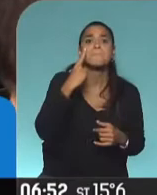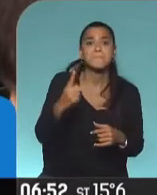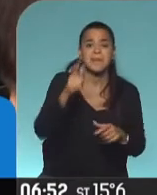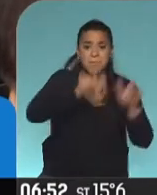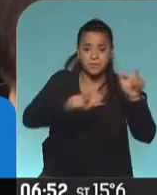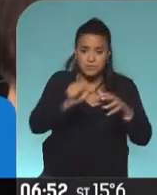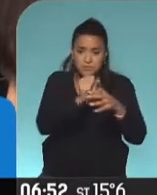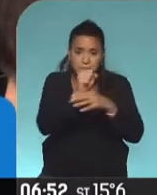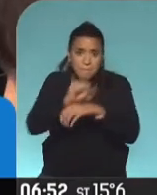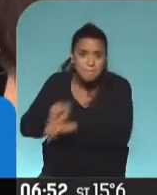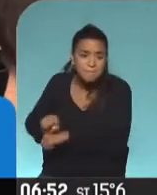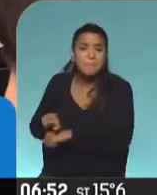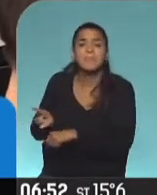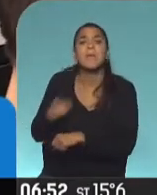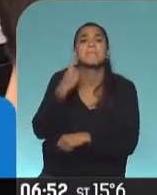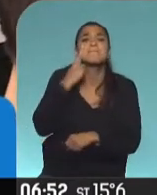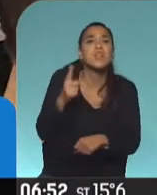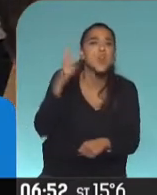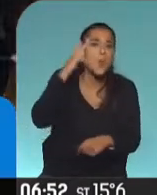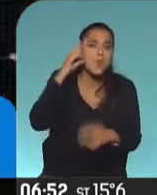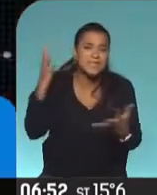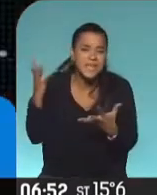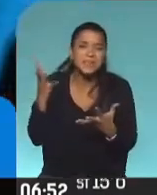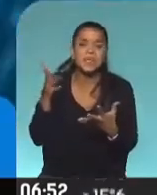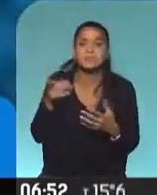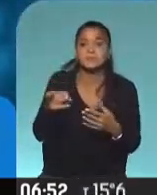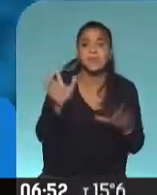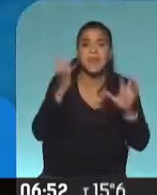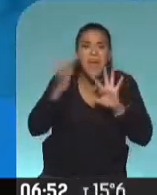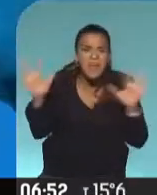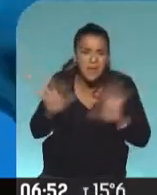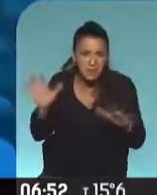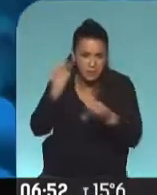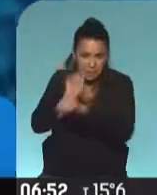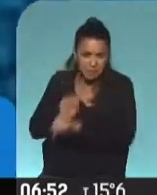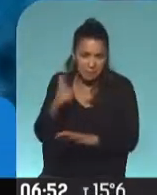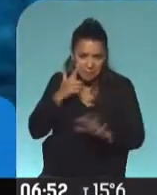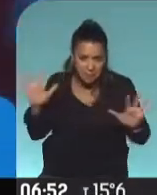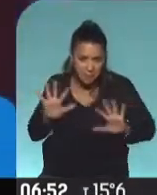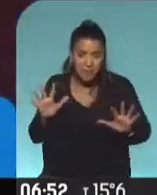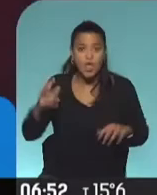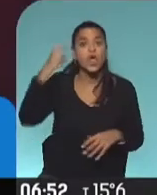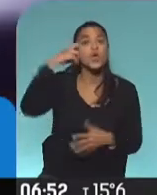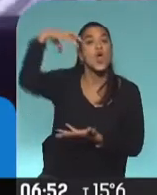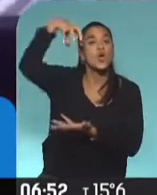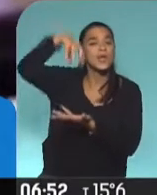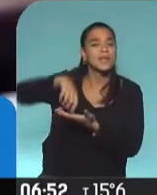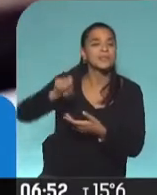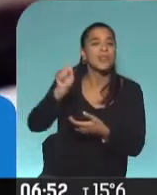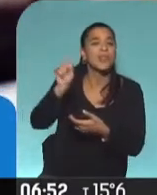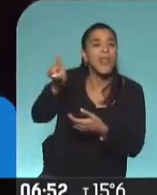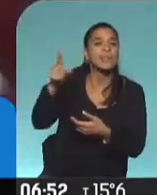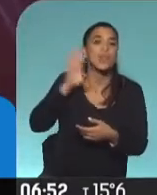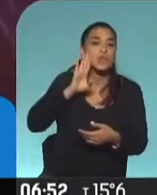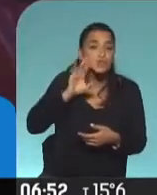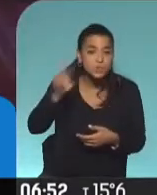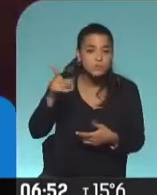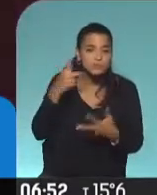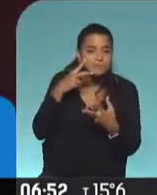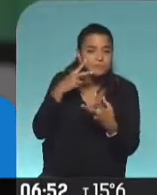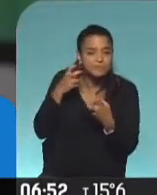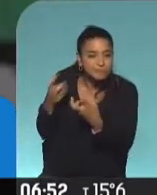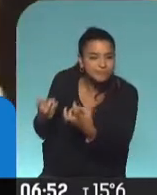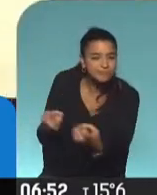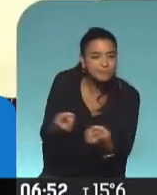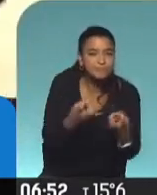cuales 1.900 y pico no tenían absolutamente nada que ver. En el Congreso de los Estados Unidos, a partir de un experimento que